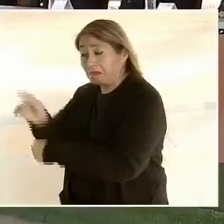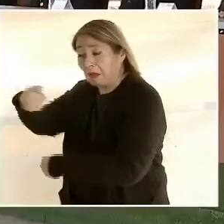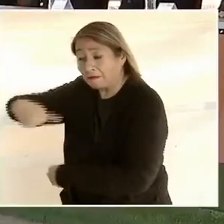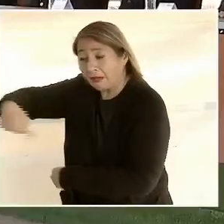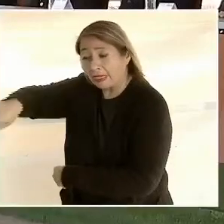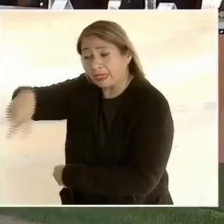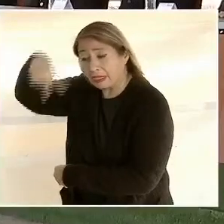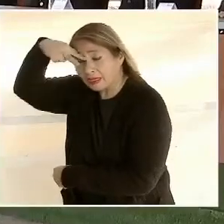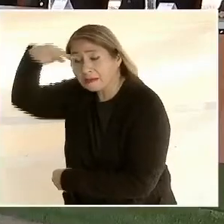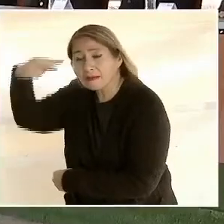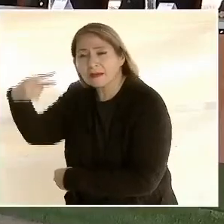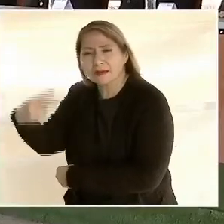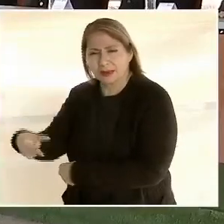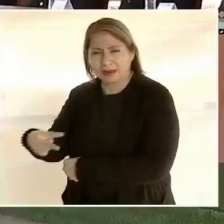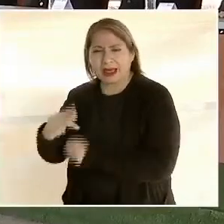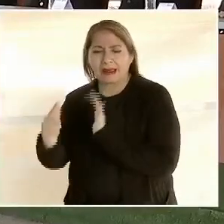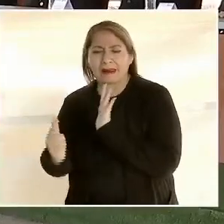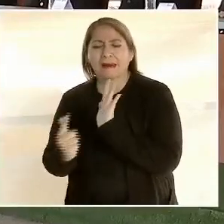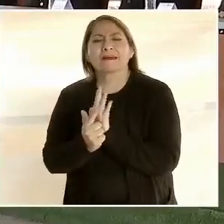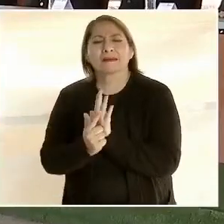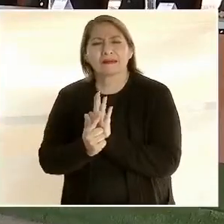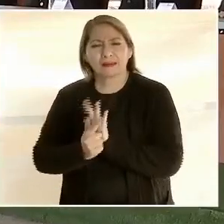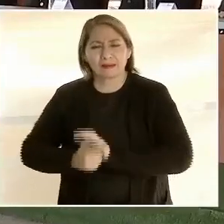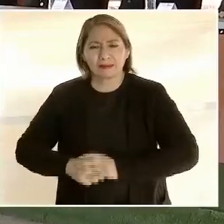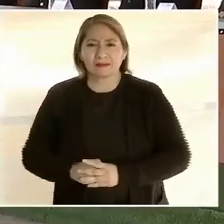democracia y la legalidad.